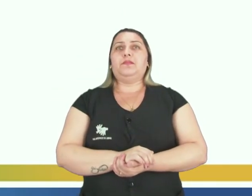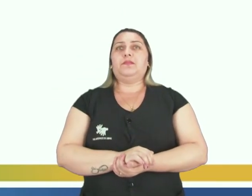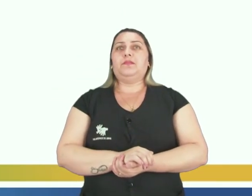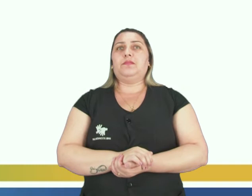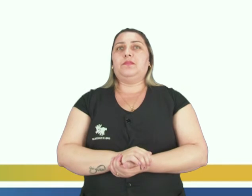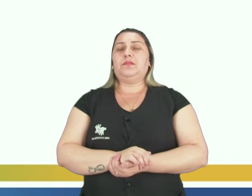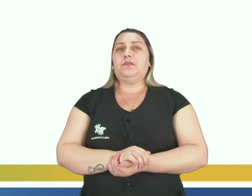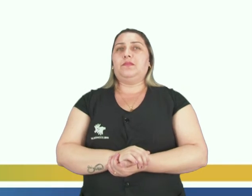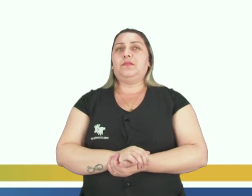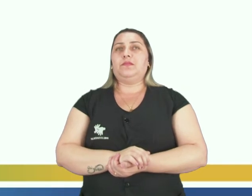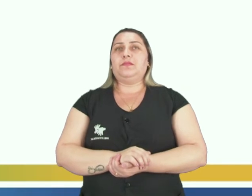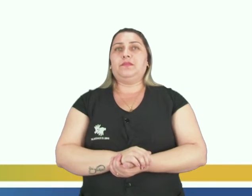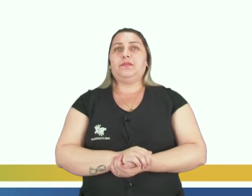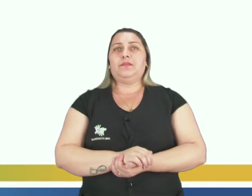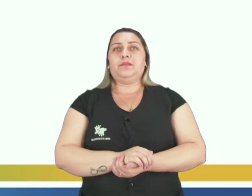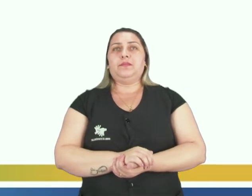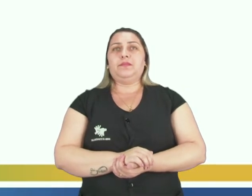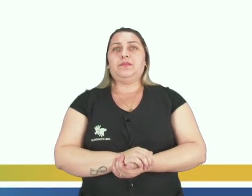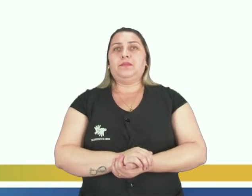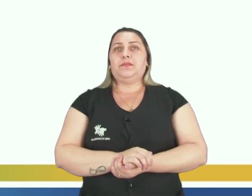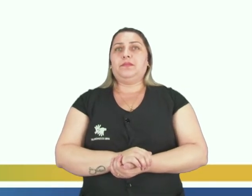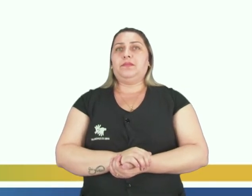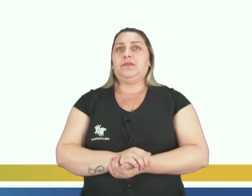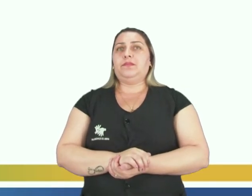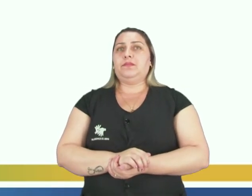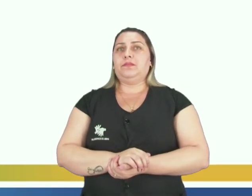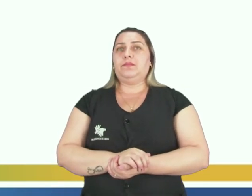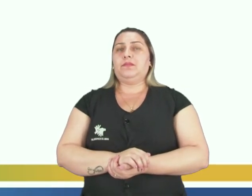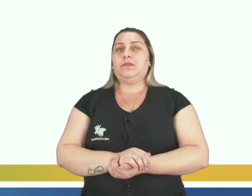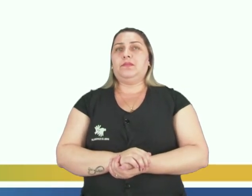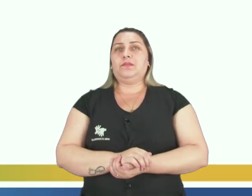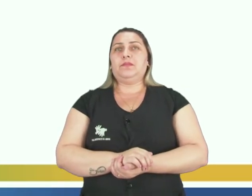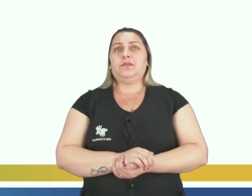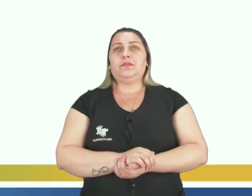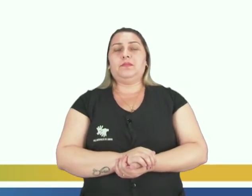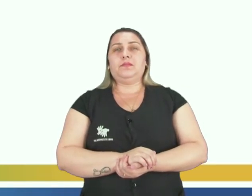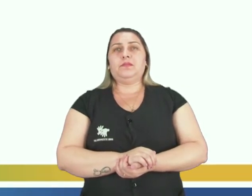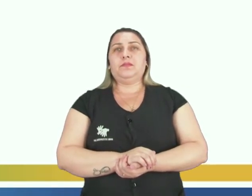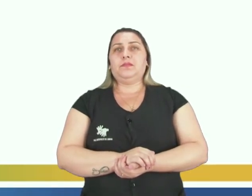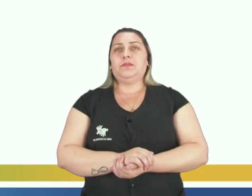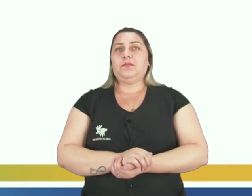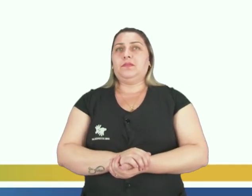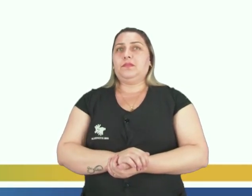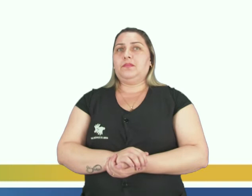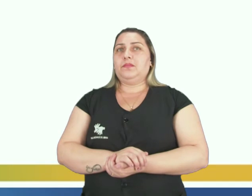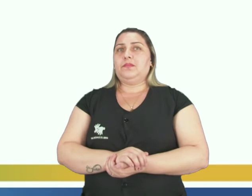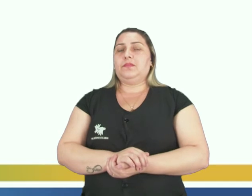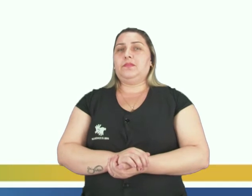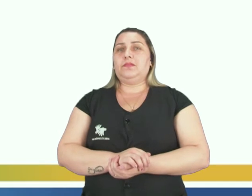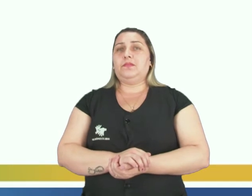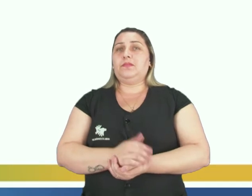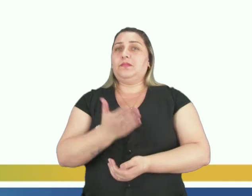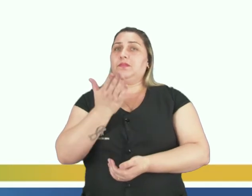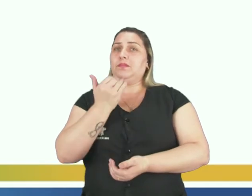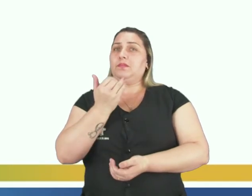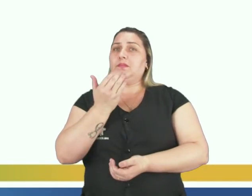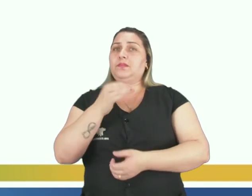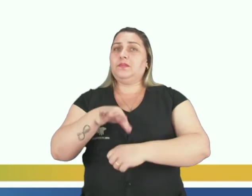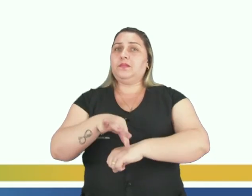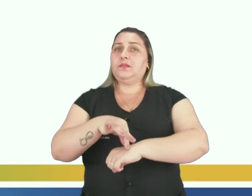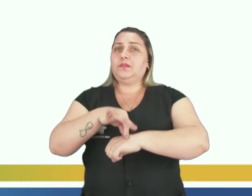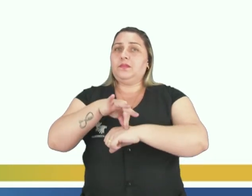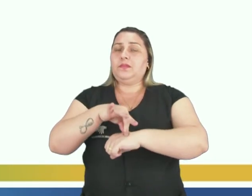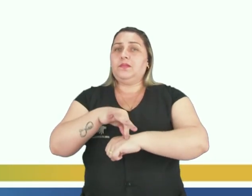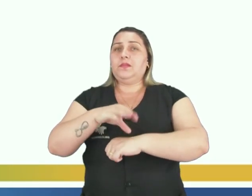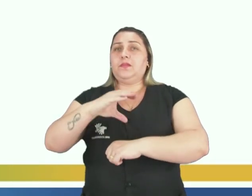consciente, ¿sí? Luego, en seguida, tengo la palabra cocido, ¿sí? Yo digo cocido, sonido de S,